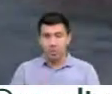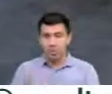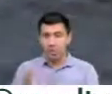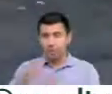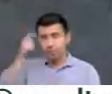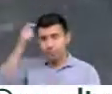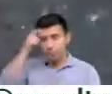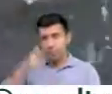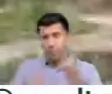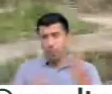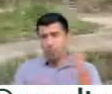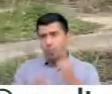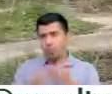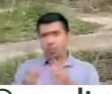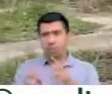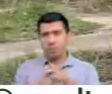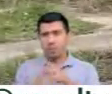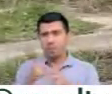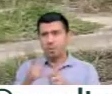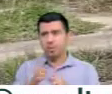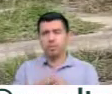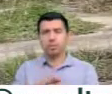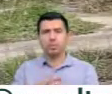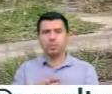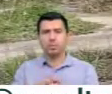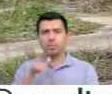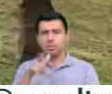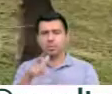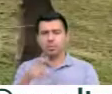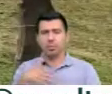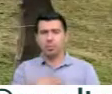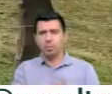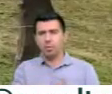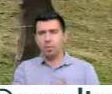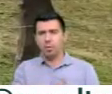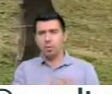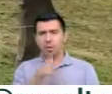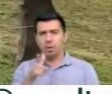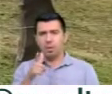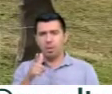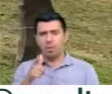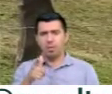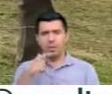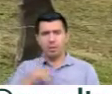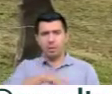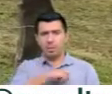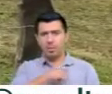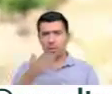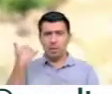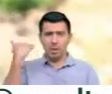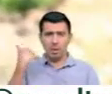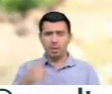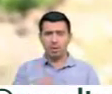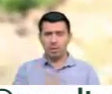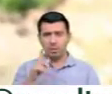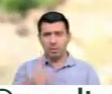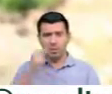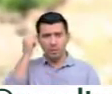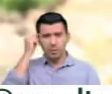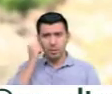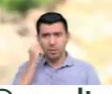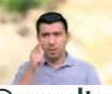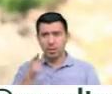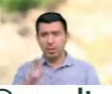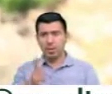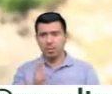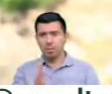principios del siglo, por cuanto por allí transitó la ruta libertadora al mando de Simón Bolívar y el general Santander. Por eso estoy interesado